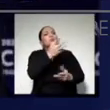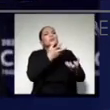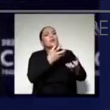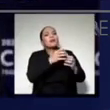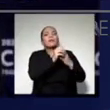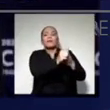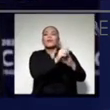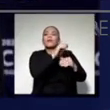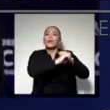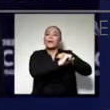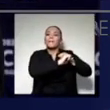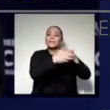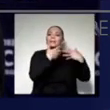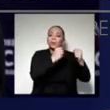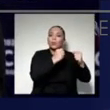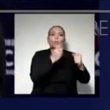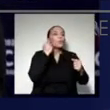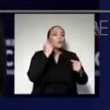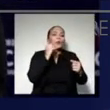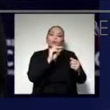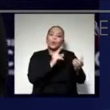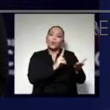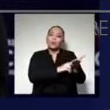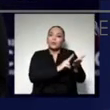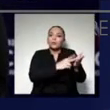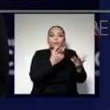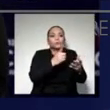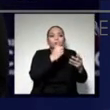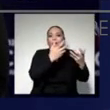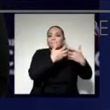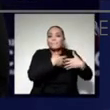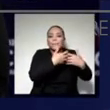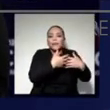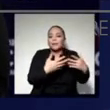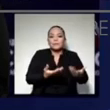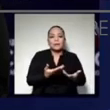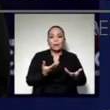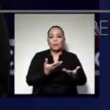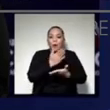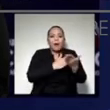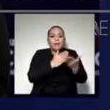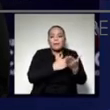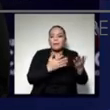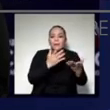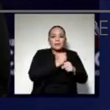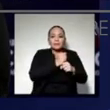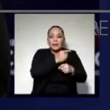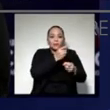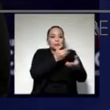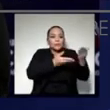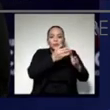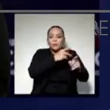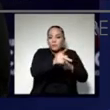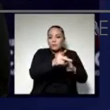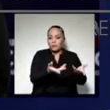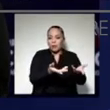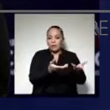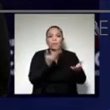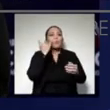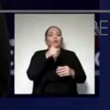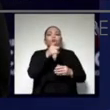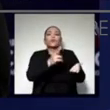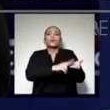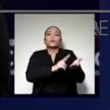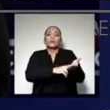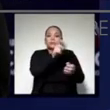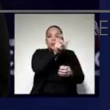salud, no contrató, no sé, a una empresa o alguien que hiciera, digamos, un servicio profesional como ese y contrató a